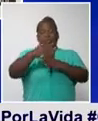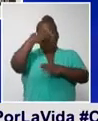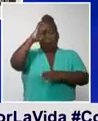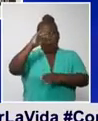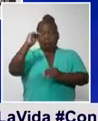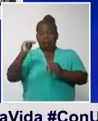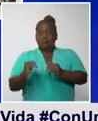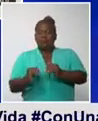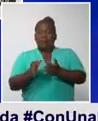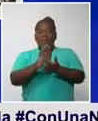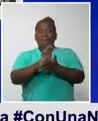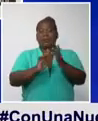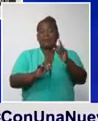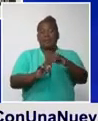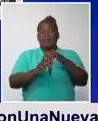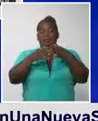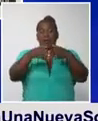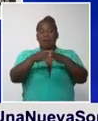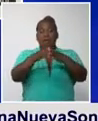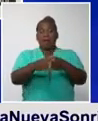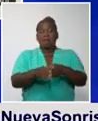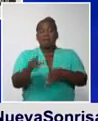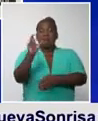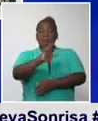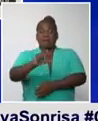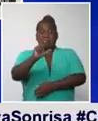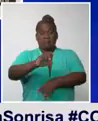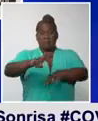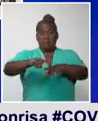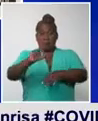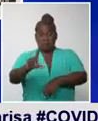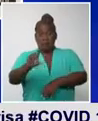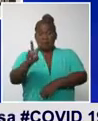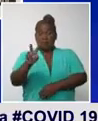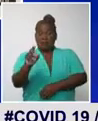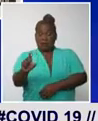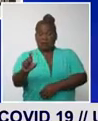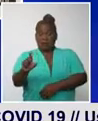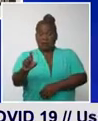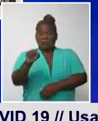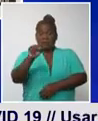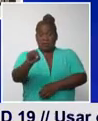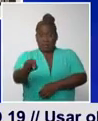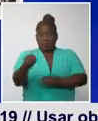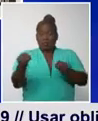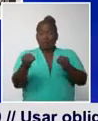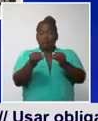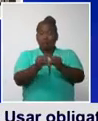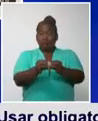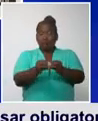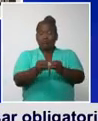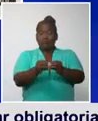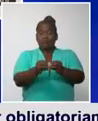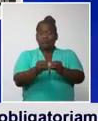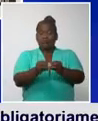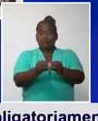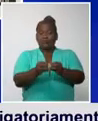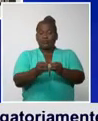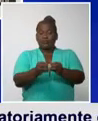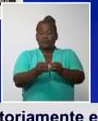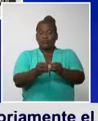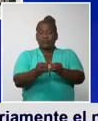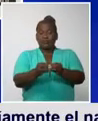Matanzas, Granma, Camagüey, Holguín, Villa Clara. Esto en correspondencia, como siempre explico, con